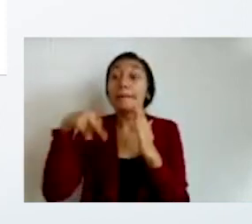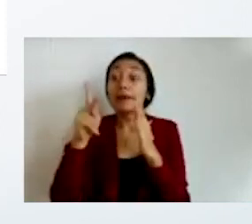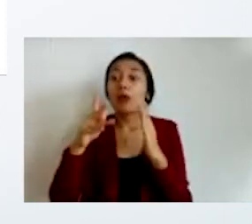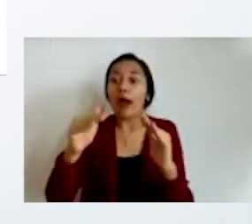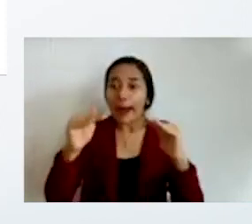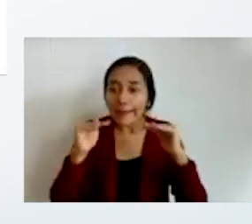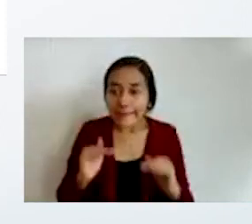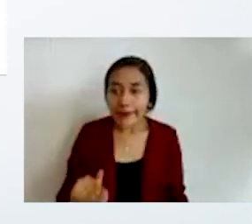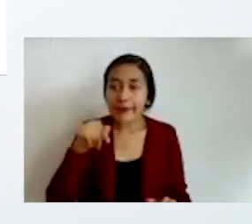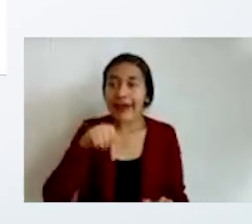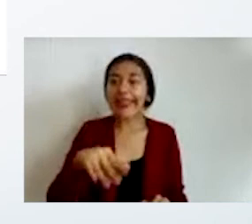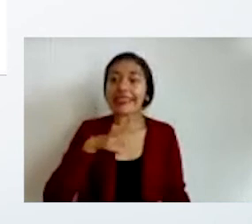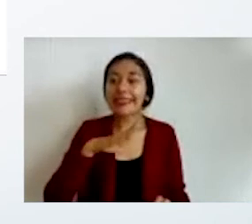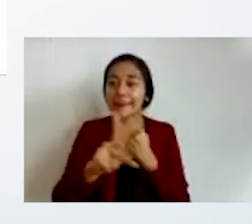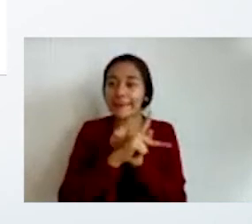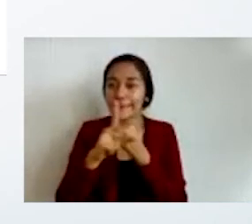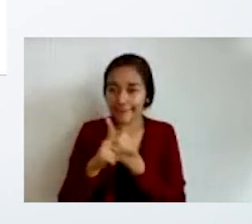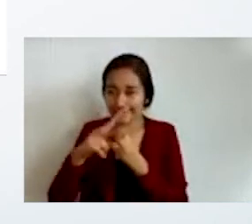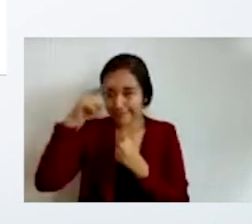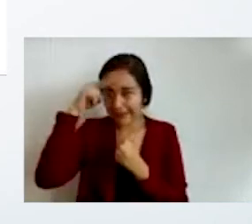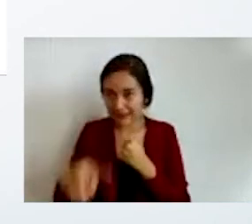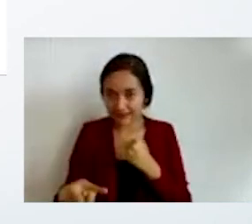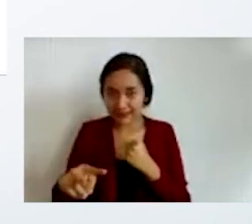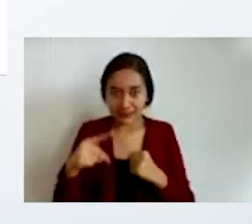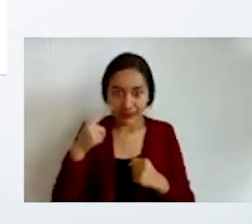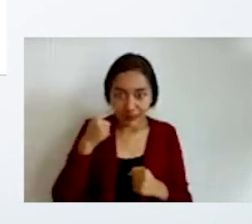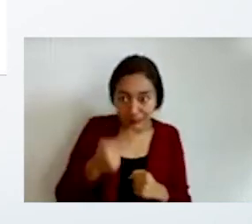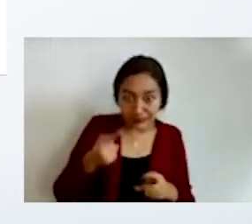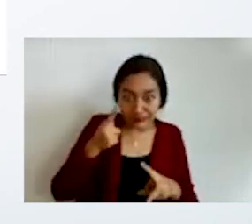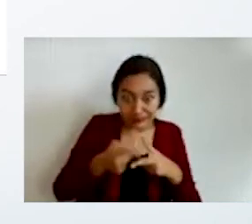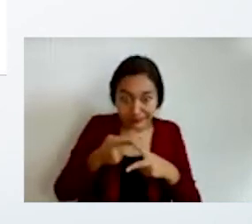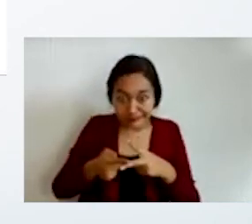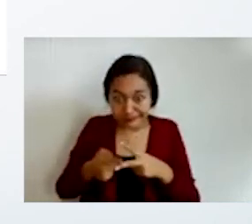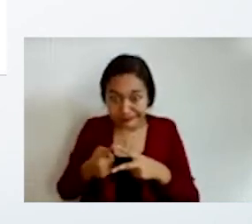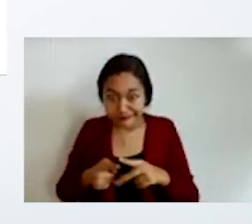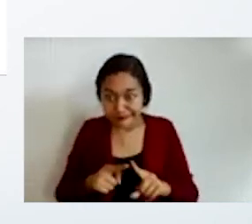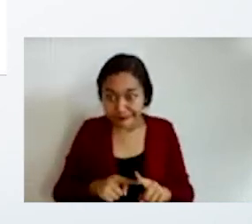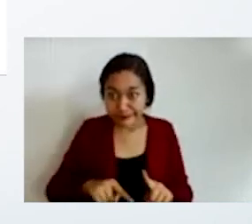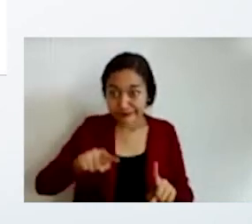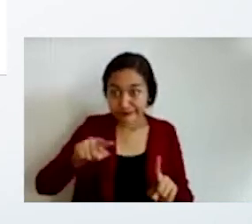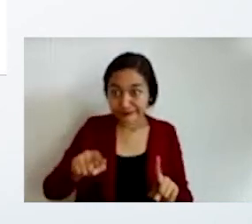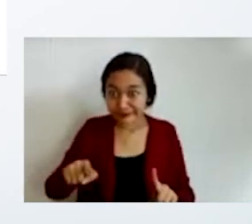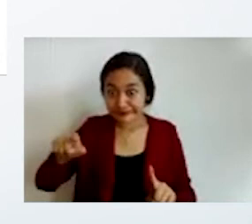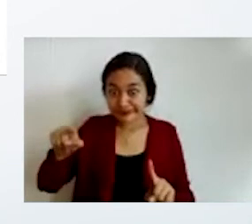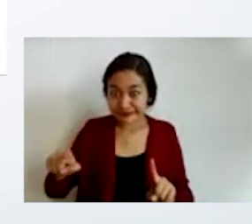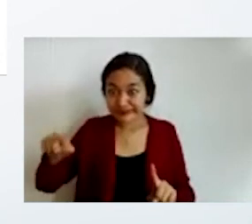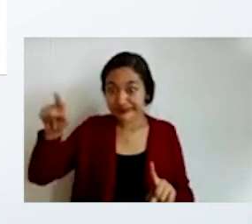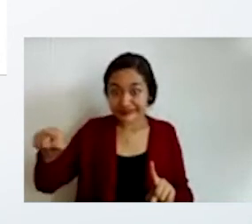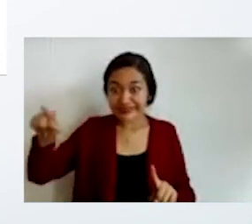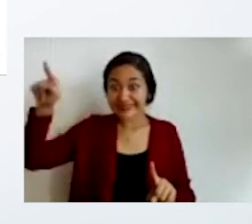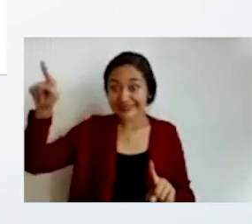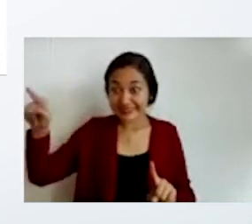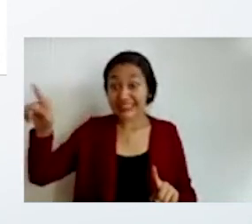México, en el cual logramos hacer un cierre importante de las actividades sociales cuando teníamos